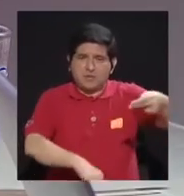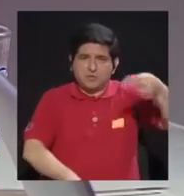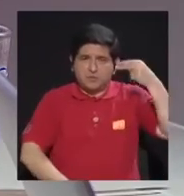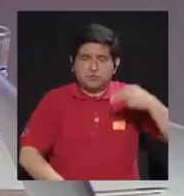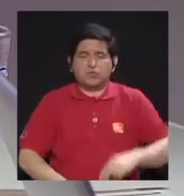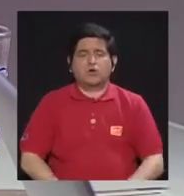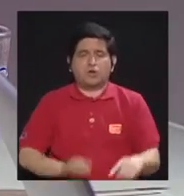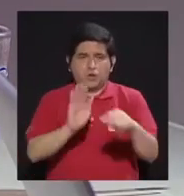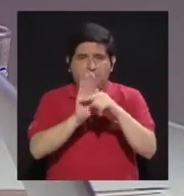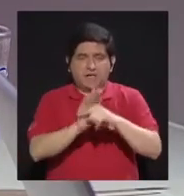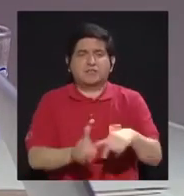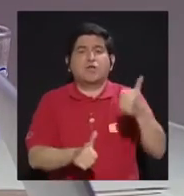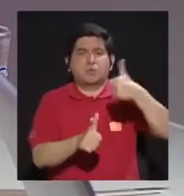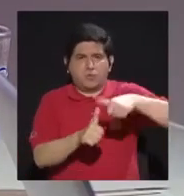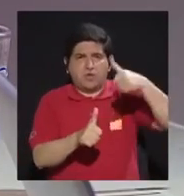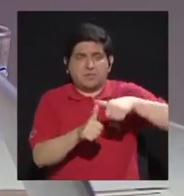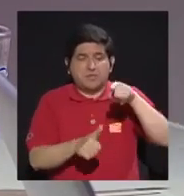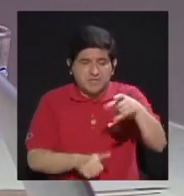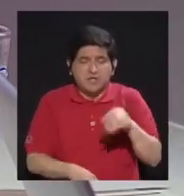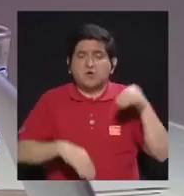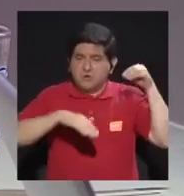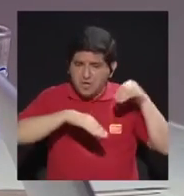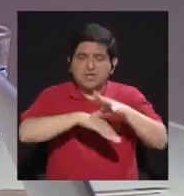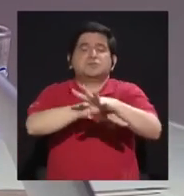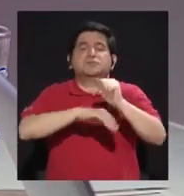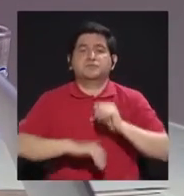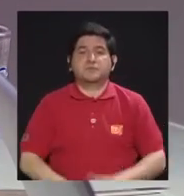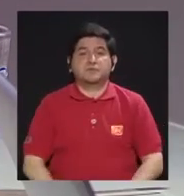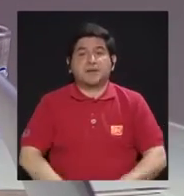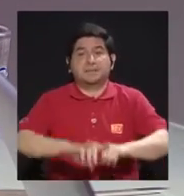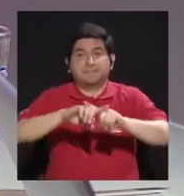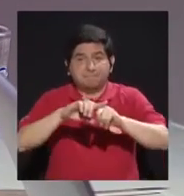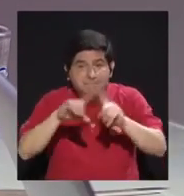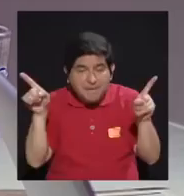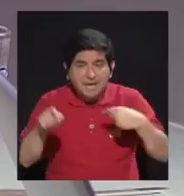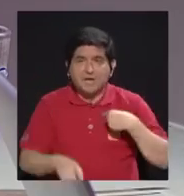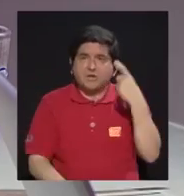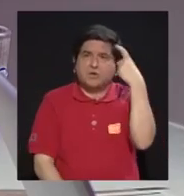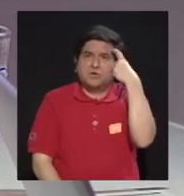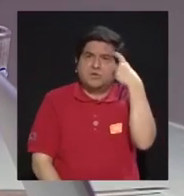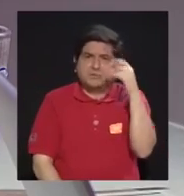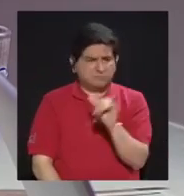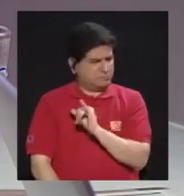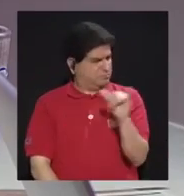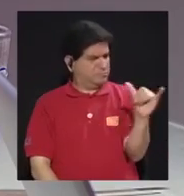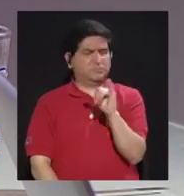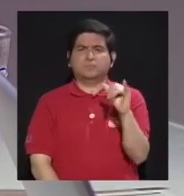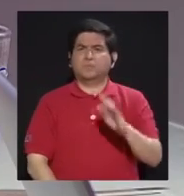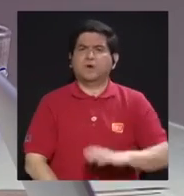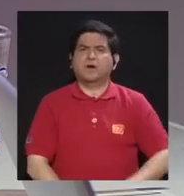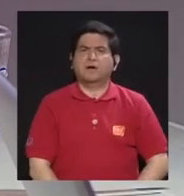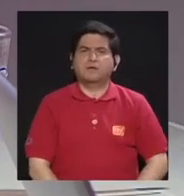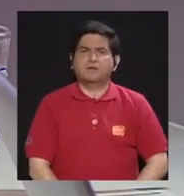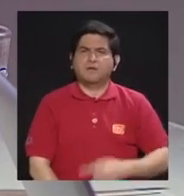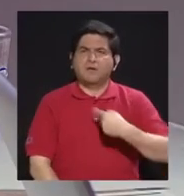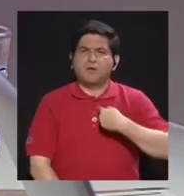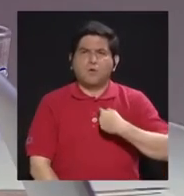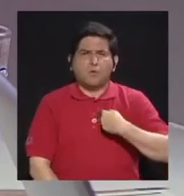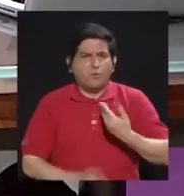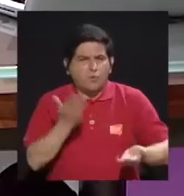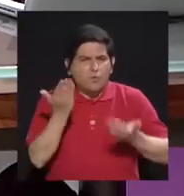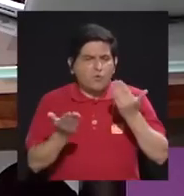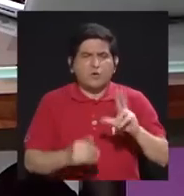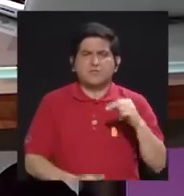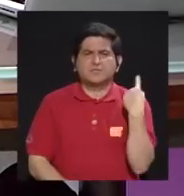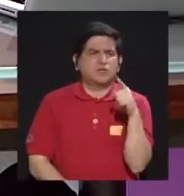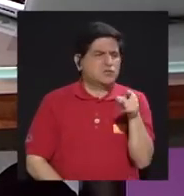negativo y el apellido va a tener esa connotación, pero yo pienso que también lo que uno es va más allá